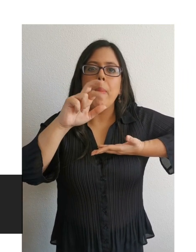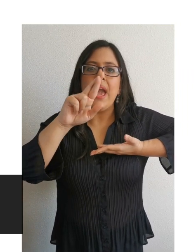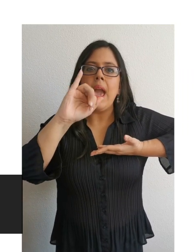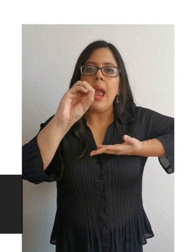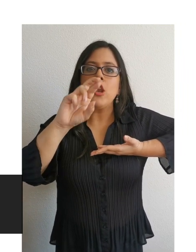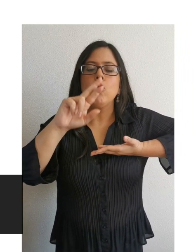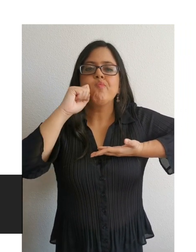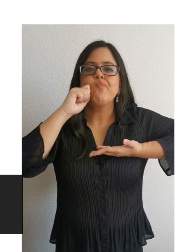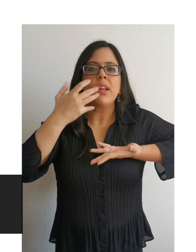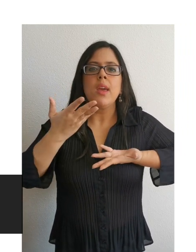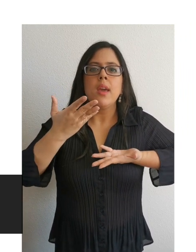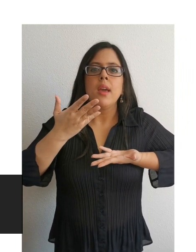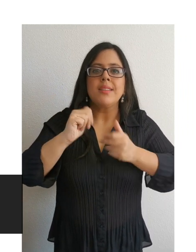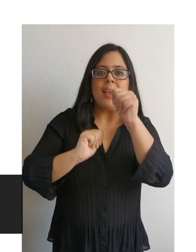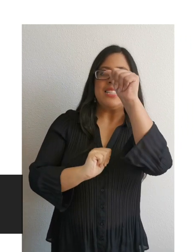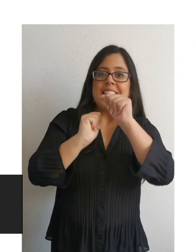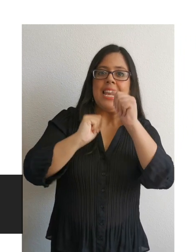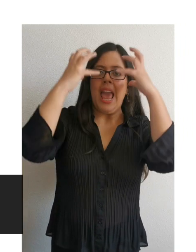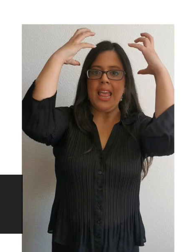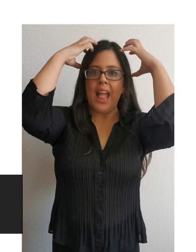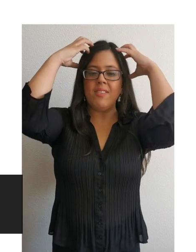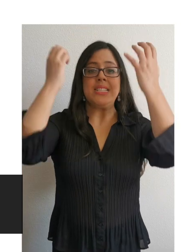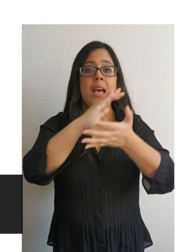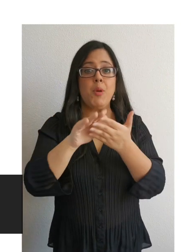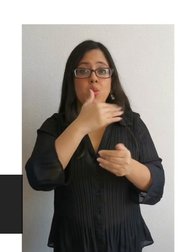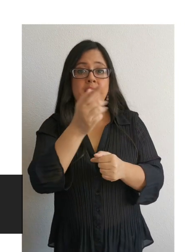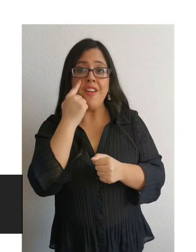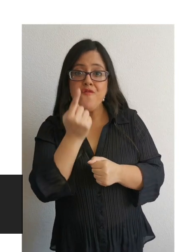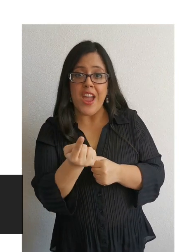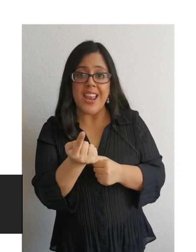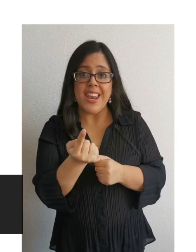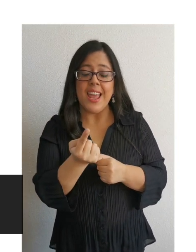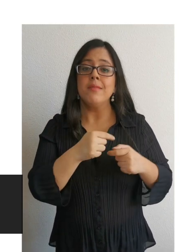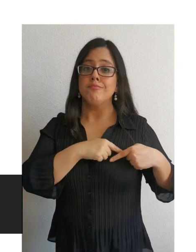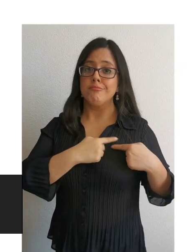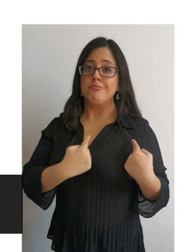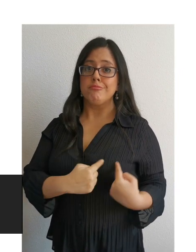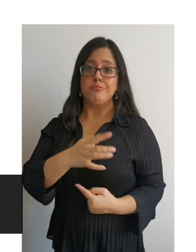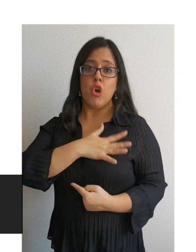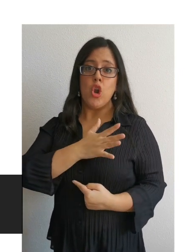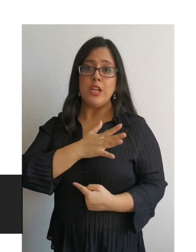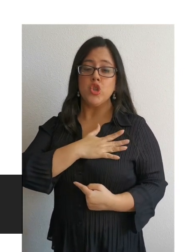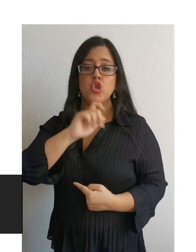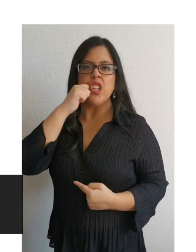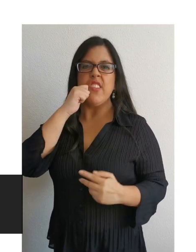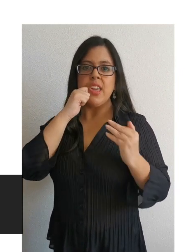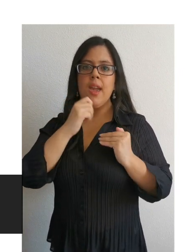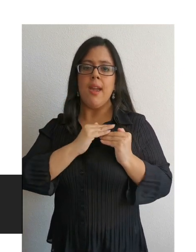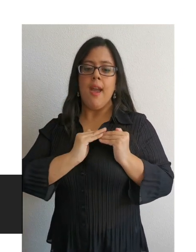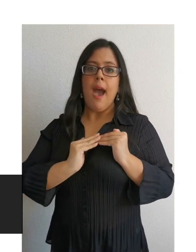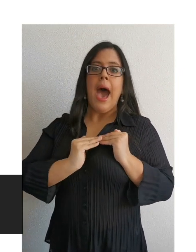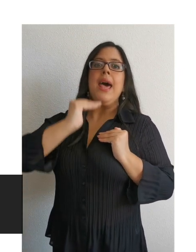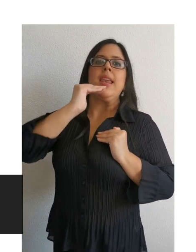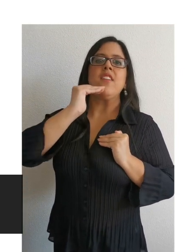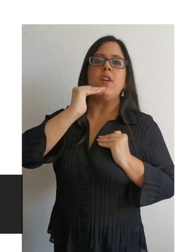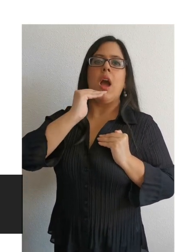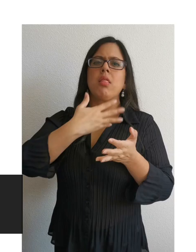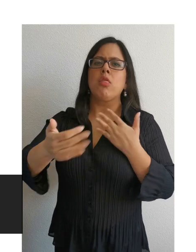cabeza. Por ejemplo, en este modelo, este órgano, que es el corazón, se ubica superior a los